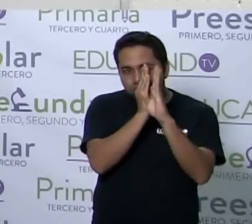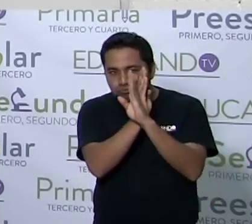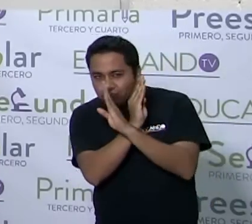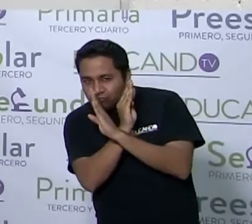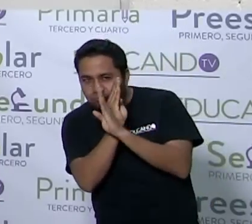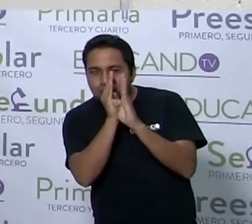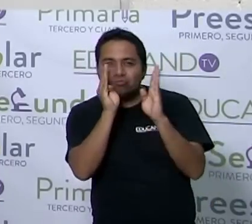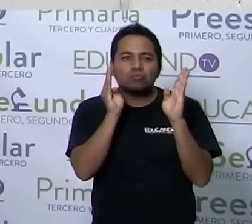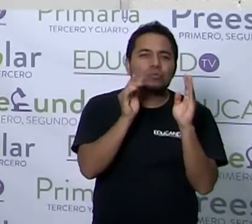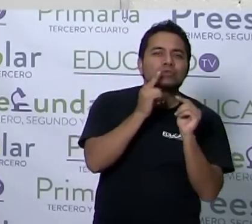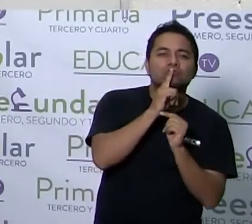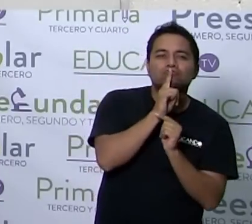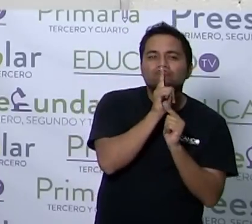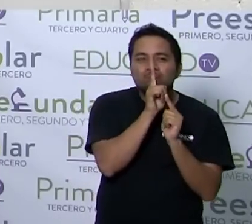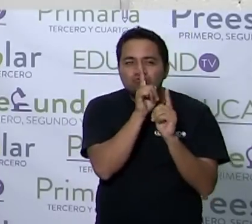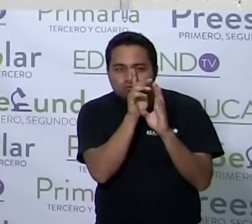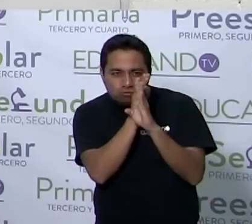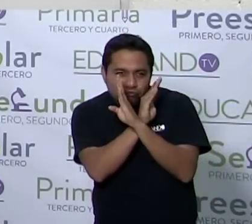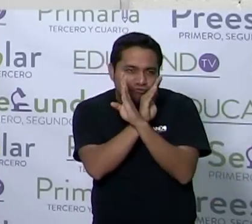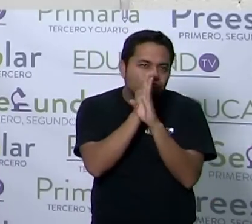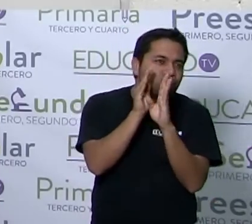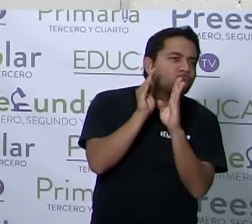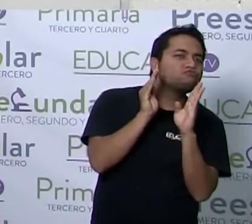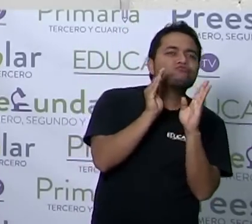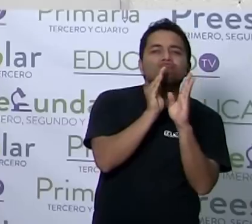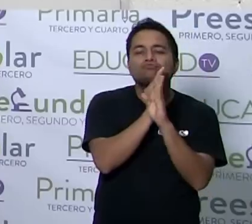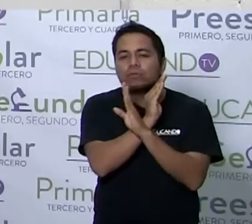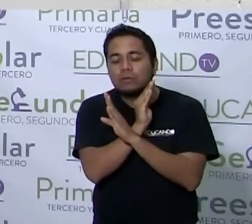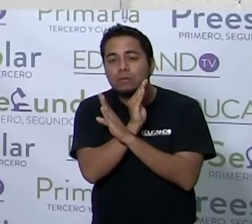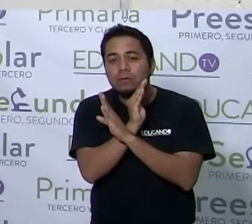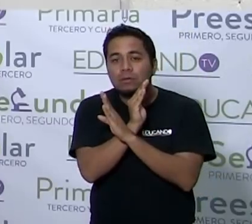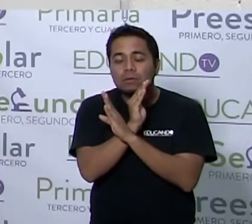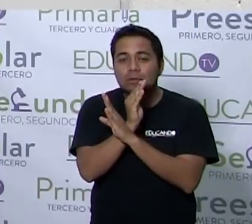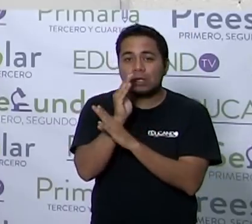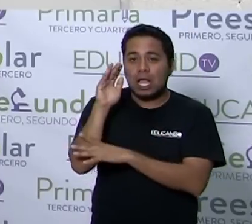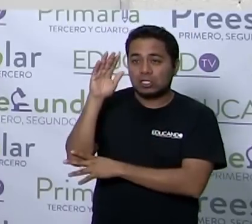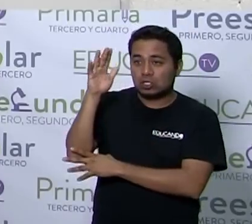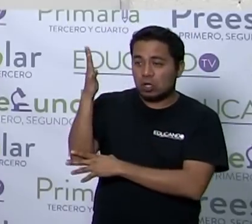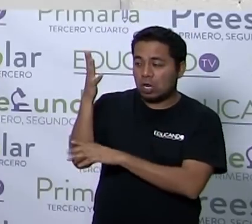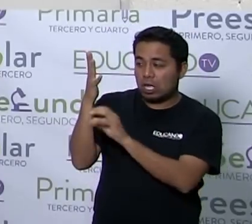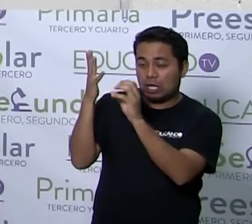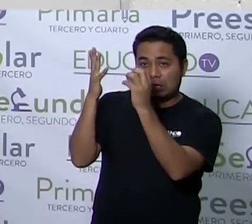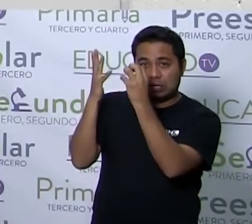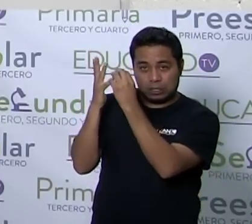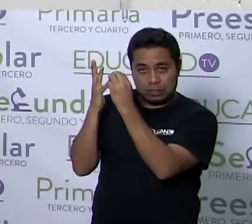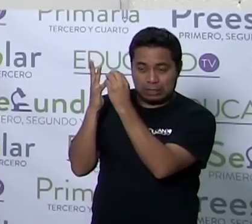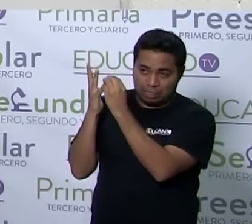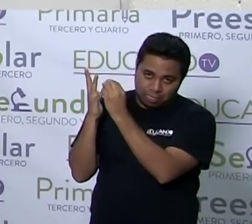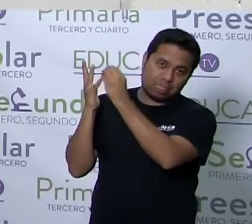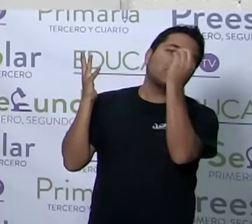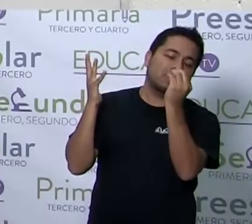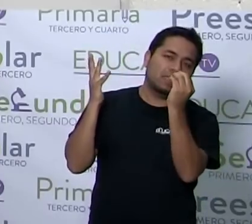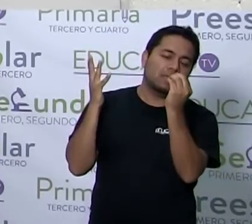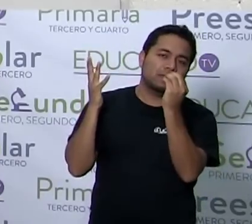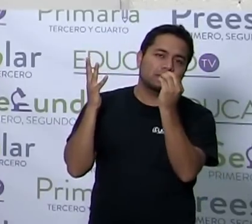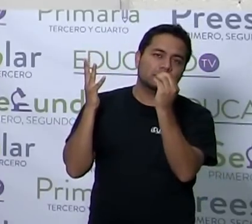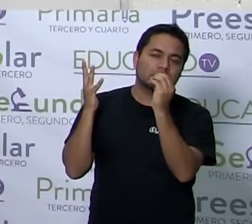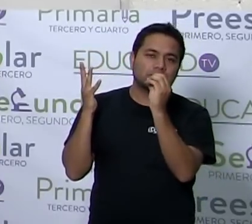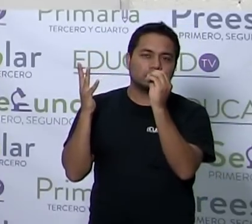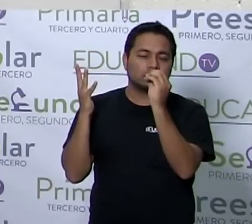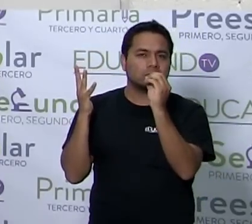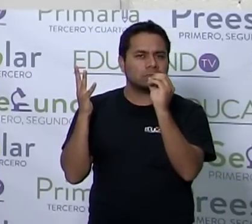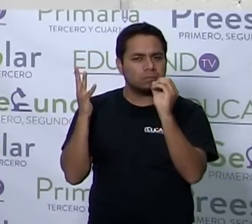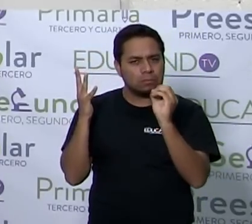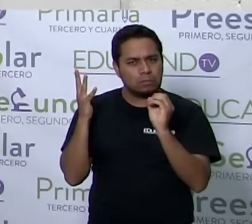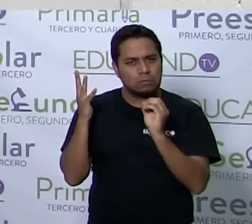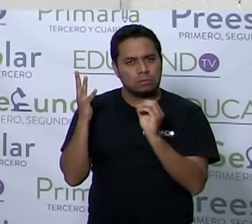acechando sigilosamente. Pudo salirse de su atadura de la rama y entonces se